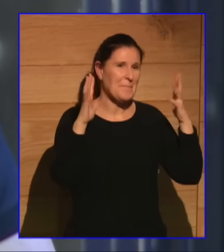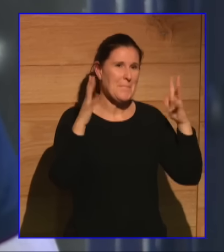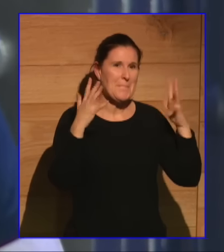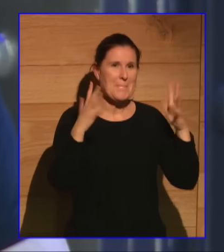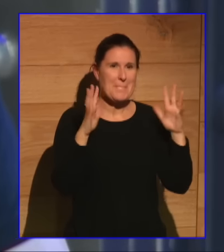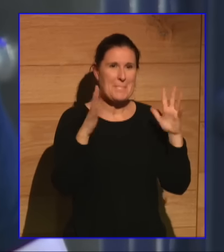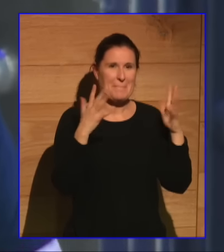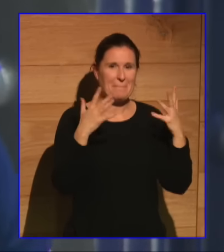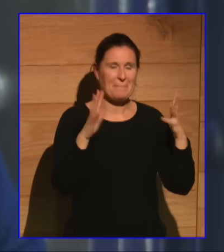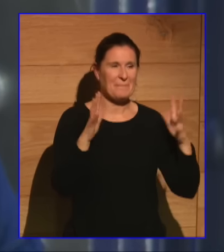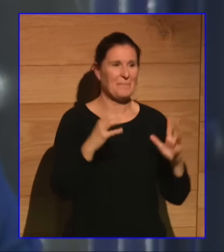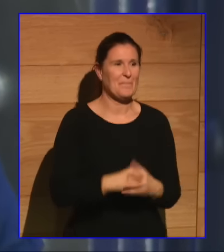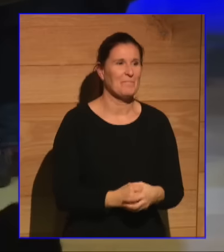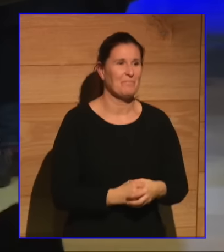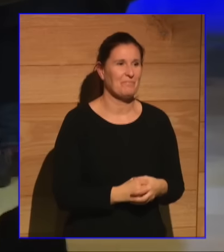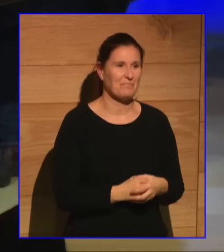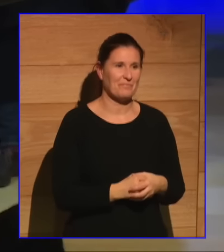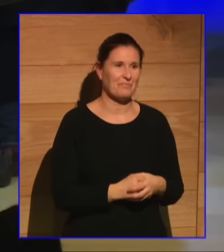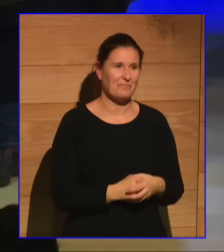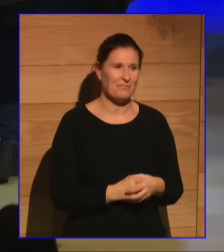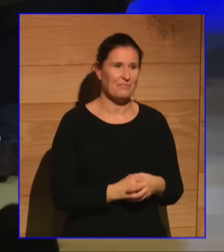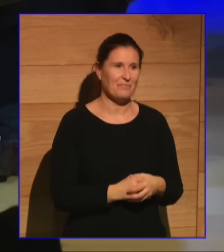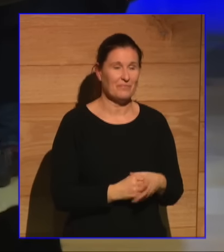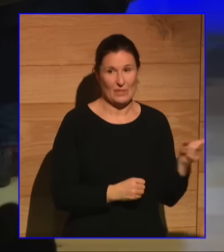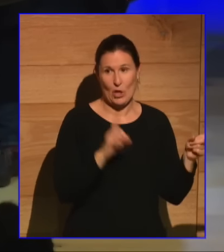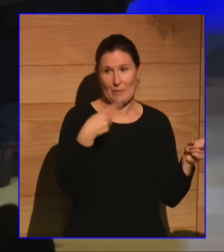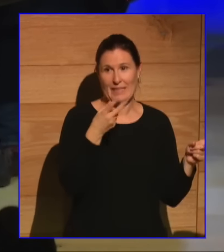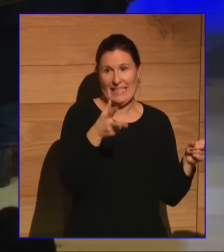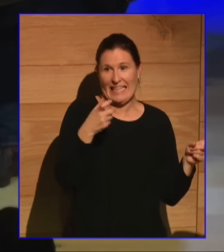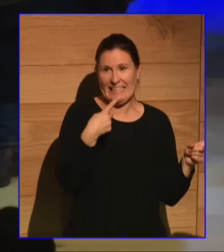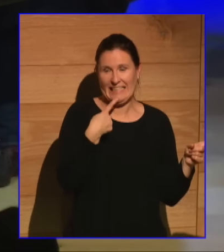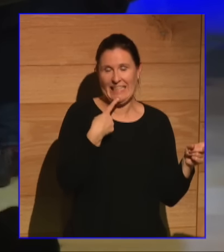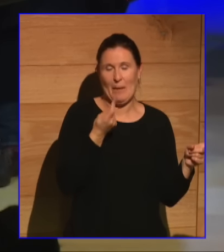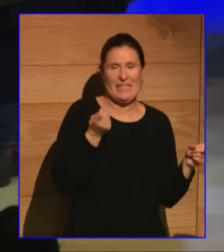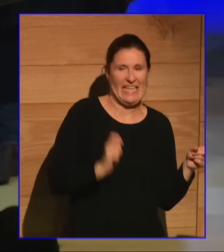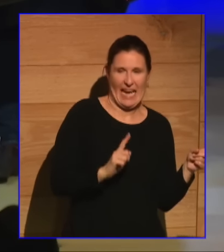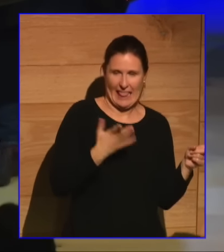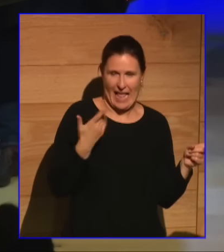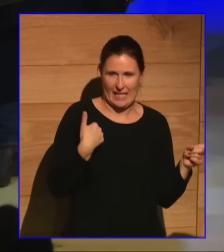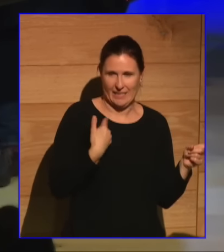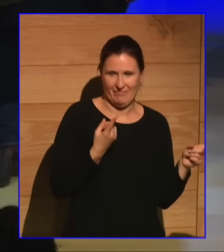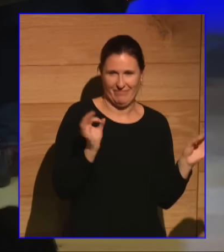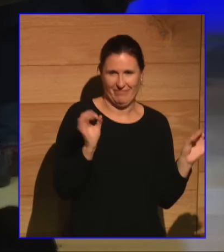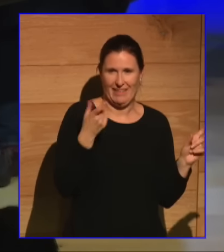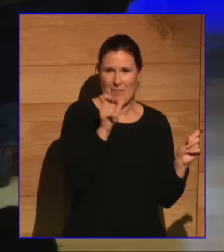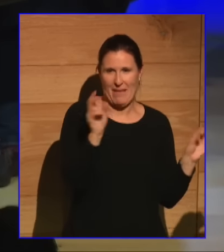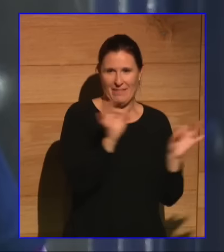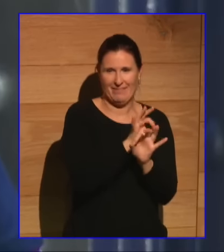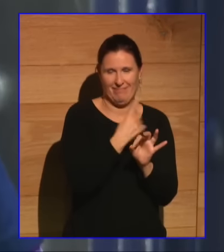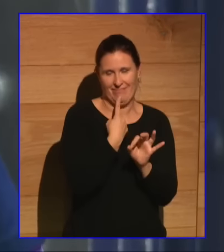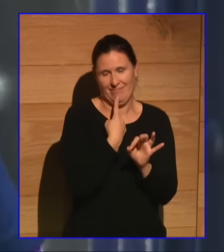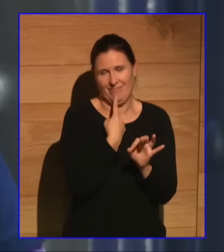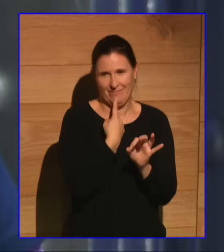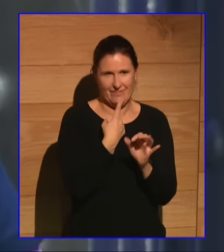habéis aplaudido lo de uno de lo mismo y no vais a aplaudir ese chiste de mierda que ha hecho Rodrigo. Hay